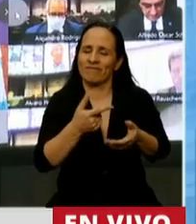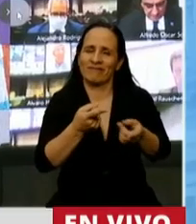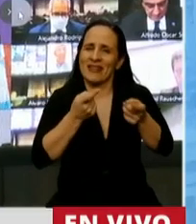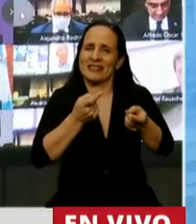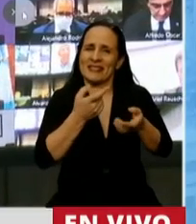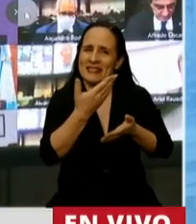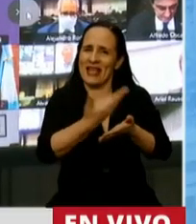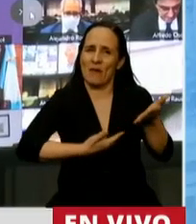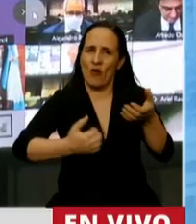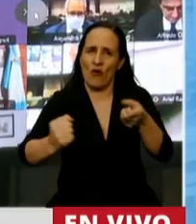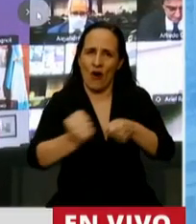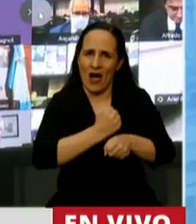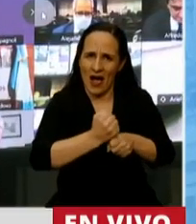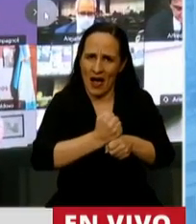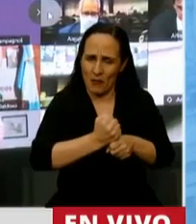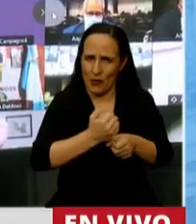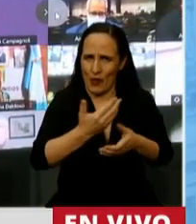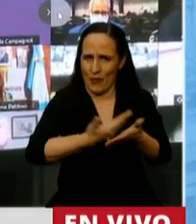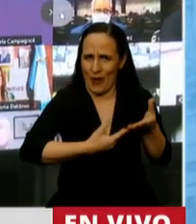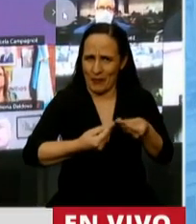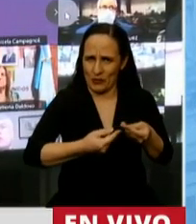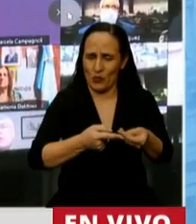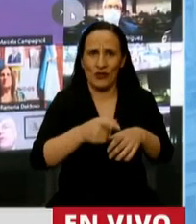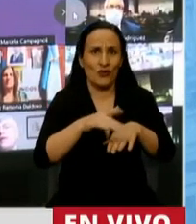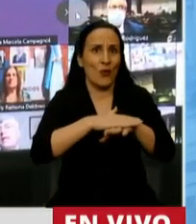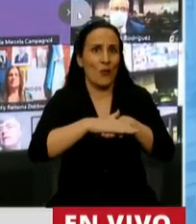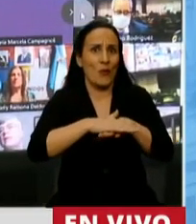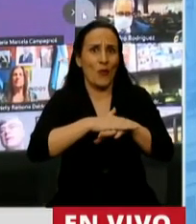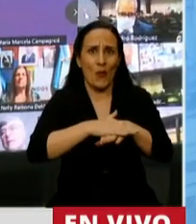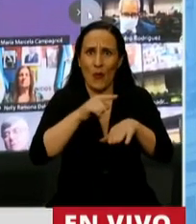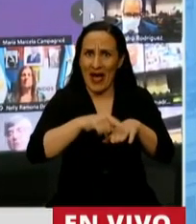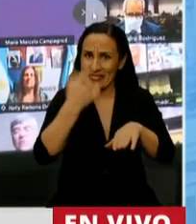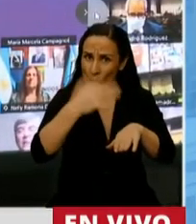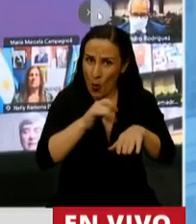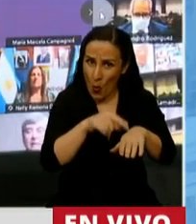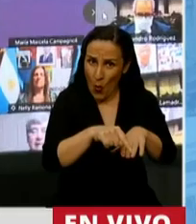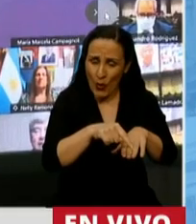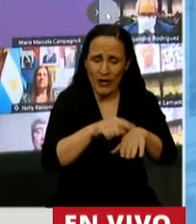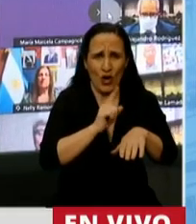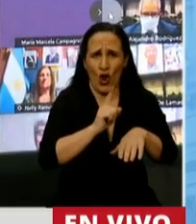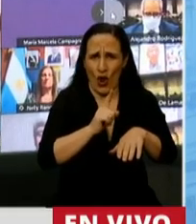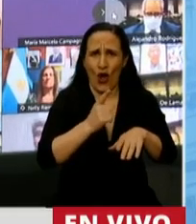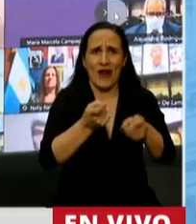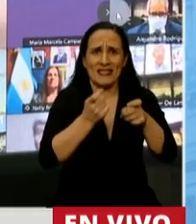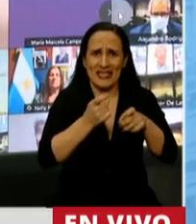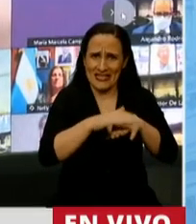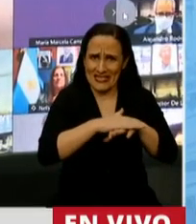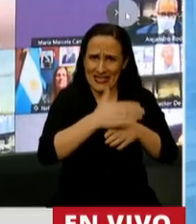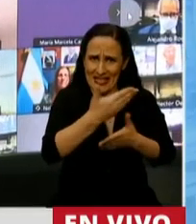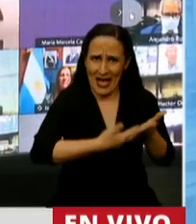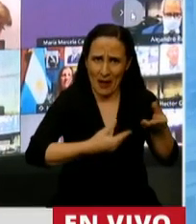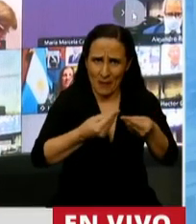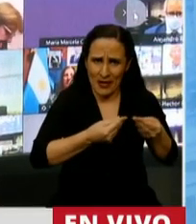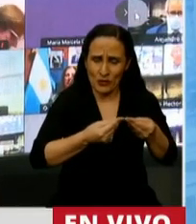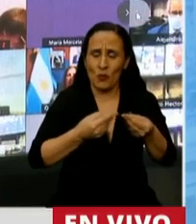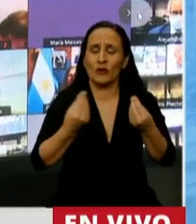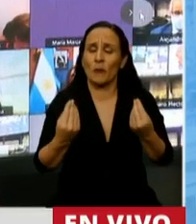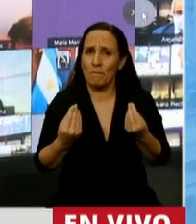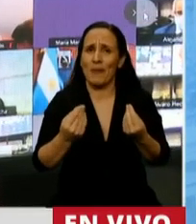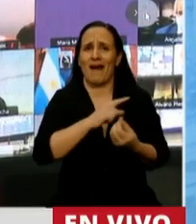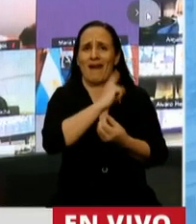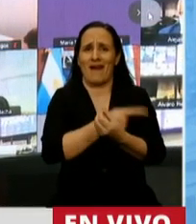poner el texto del proyecto a aprobar en el contexto de la situación del país con la pandemia y también